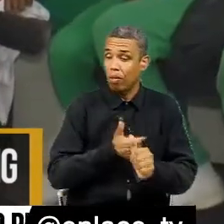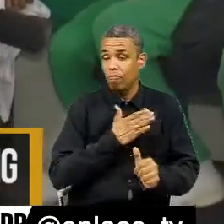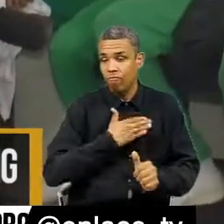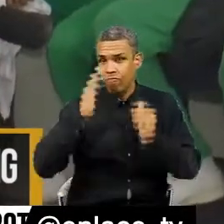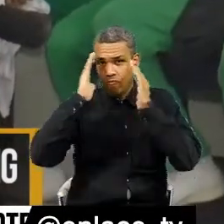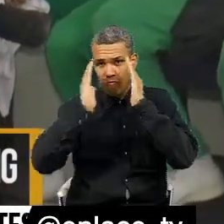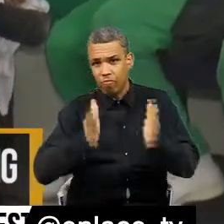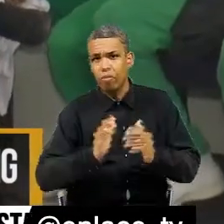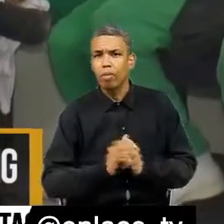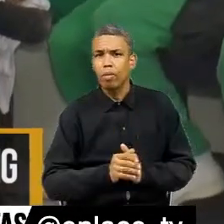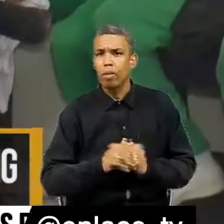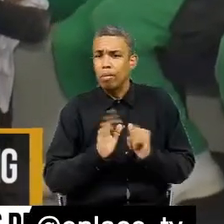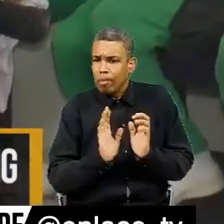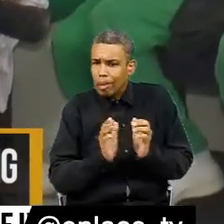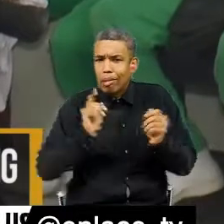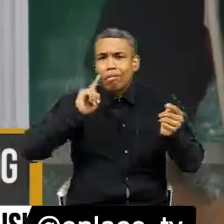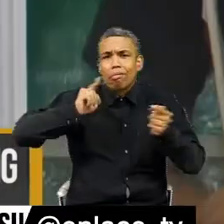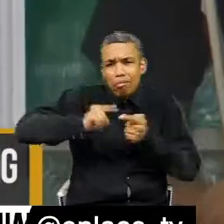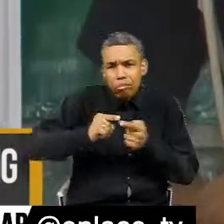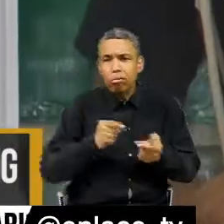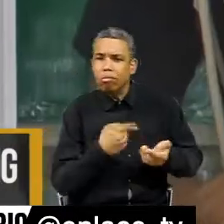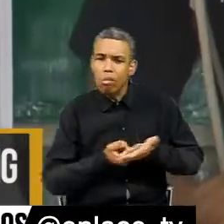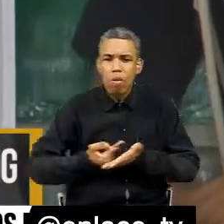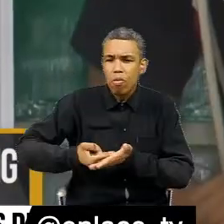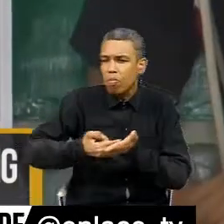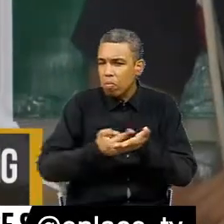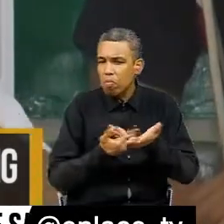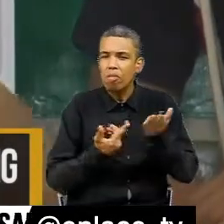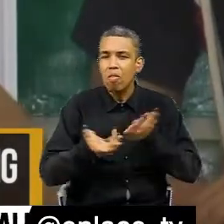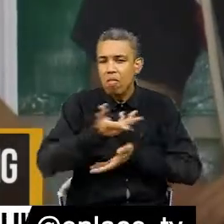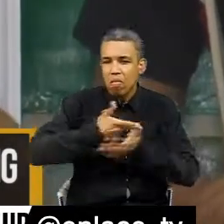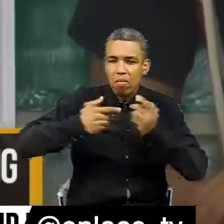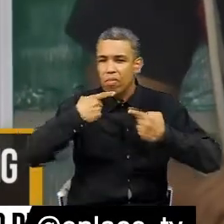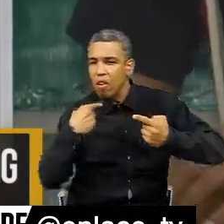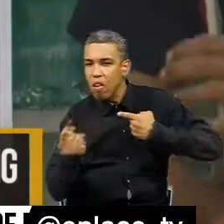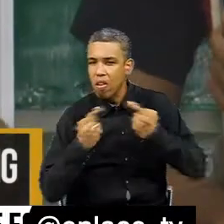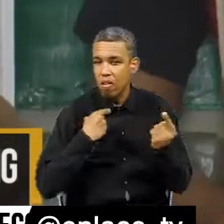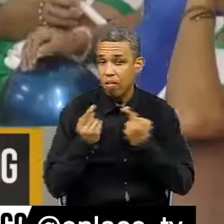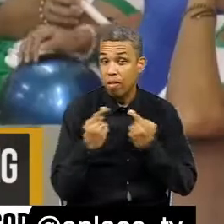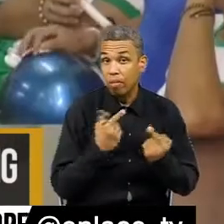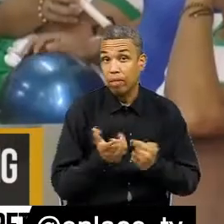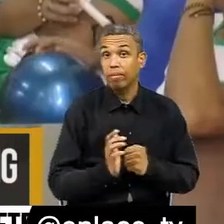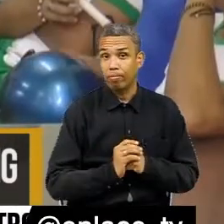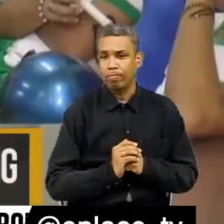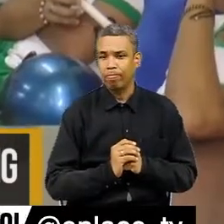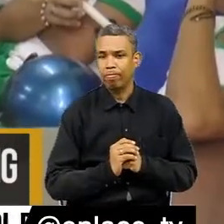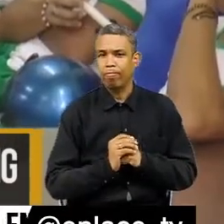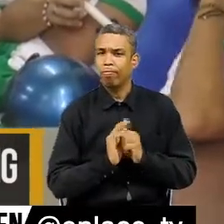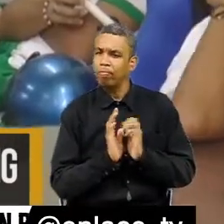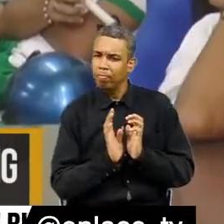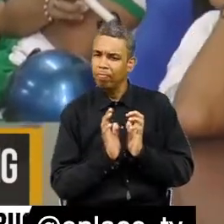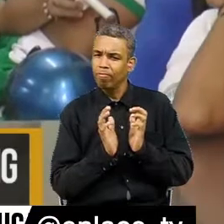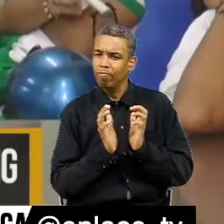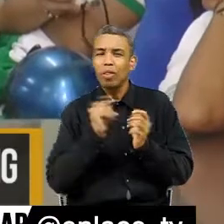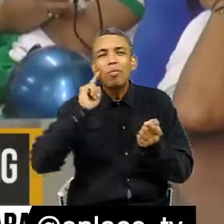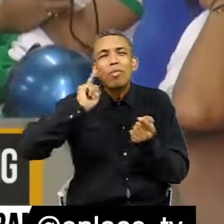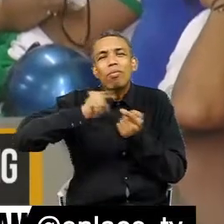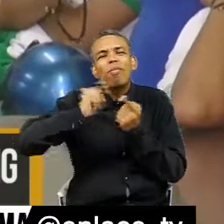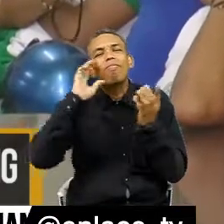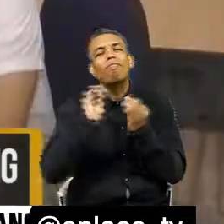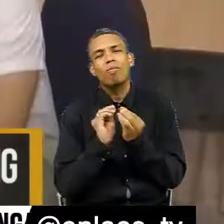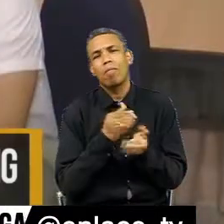de diálogo, el primero adelantado luego del paro que desde tempranas horas del lunes emprendieron los estudiantes, permitió concretar soluciones a las problemáticas